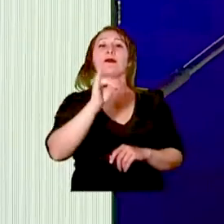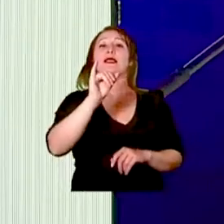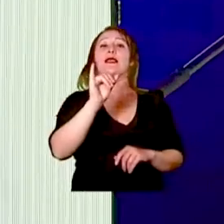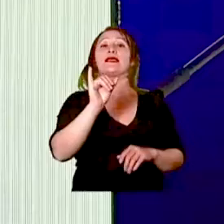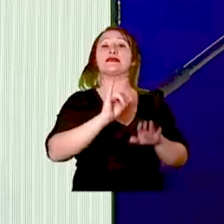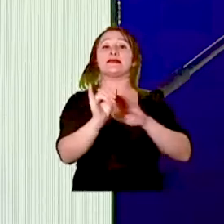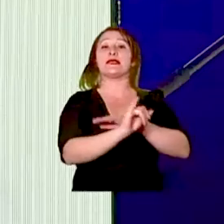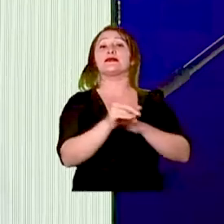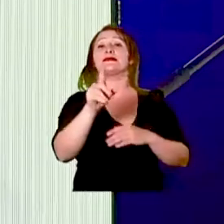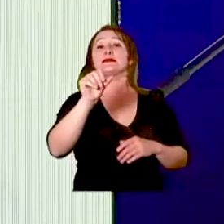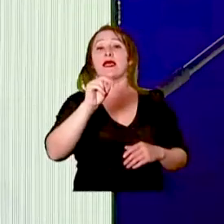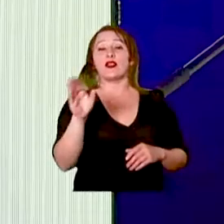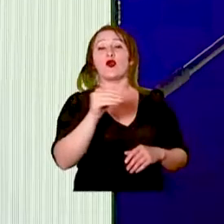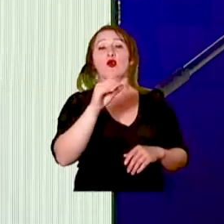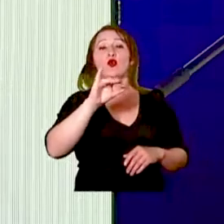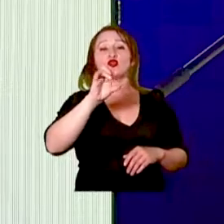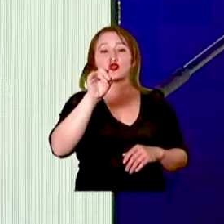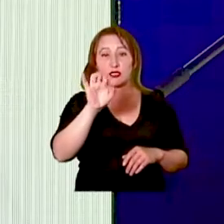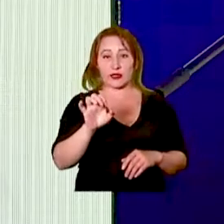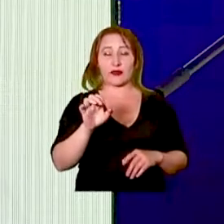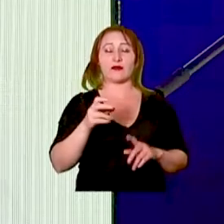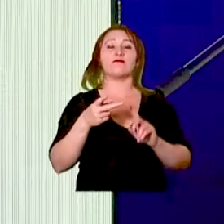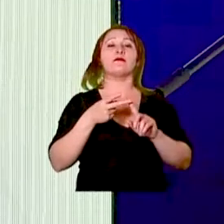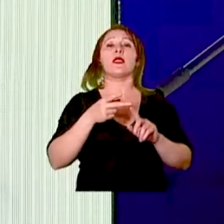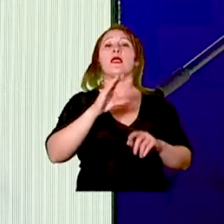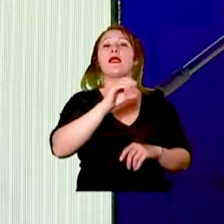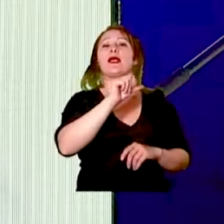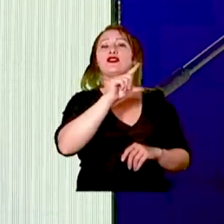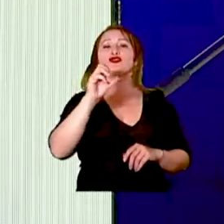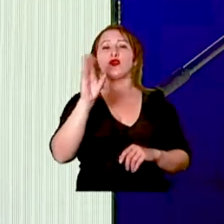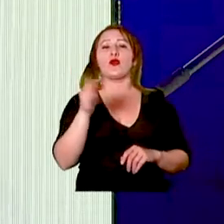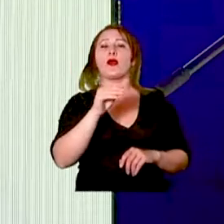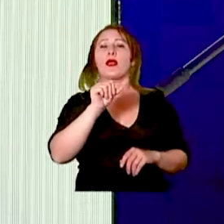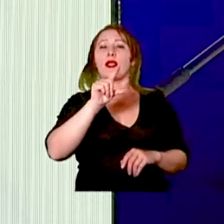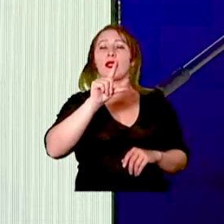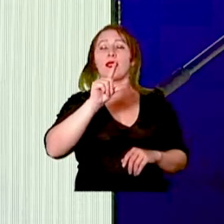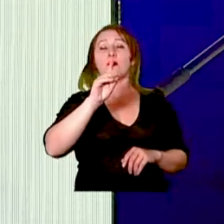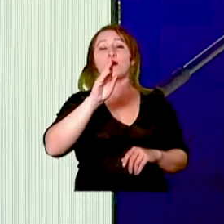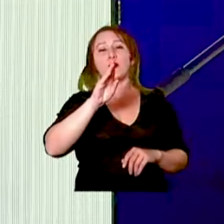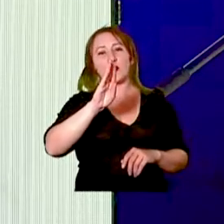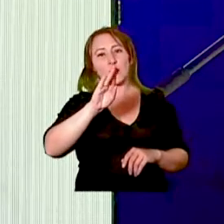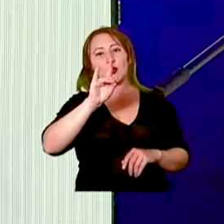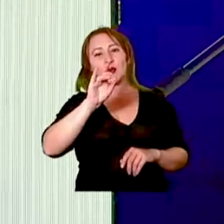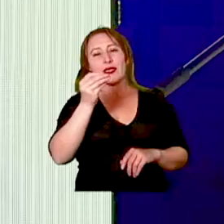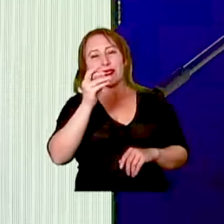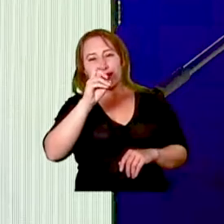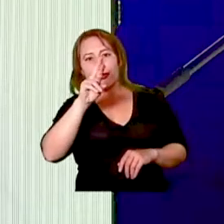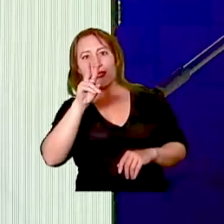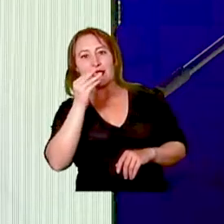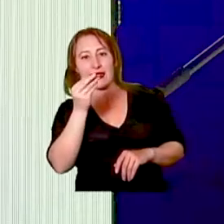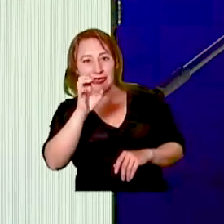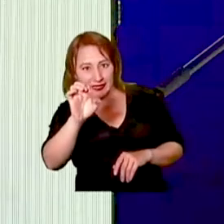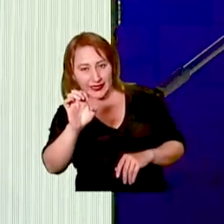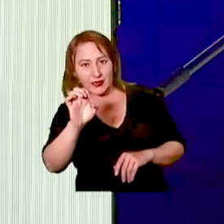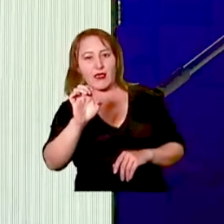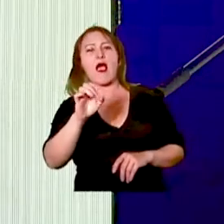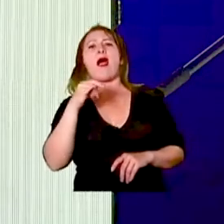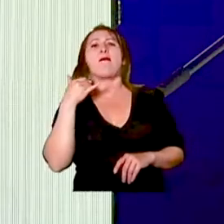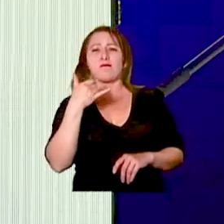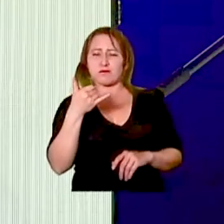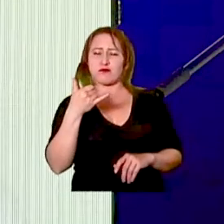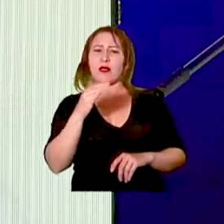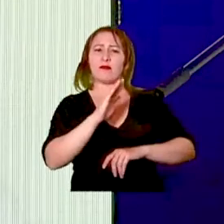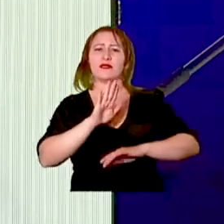Quebrada de San Antonio y hasta Cayo Albuquerque, cuentan con un Ministerio Público fuerte